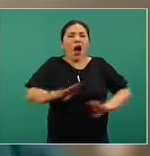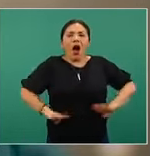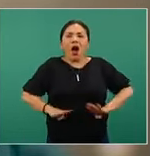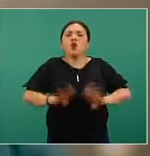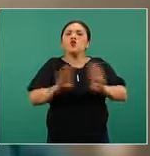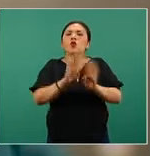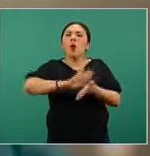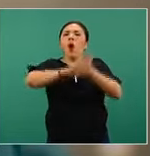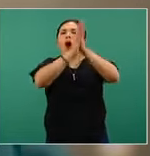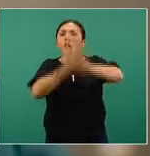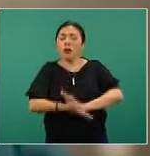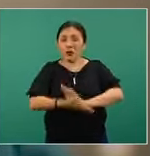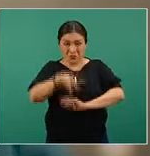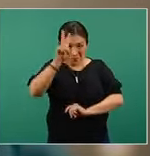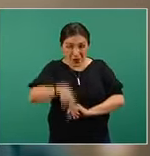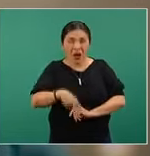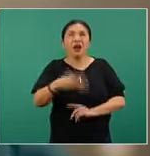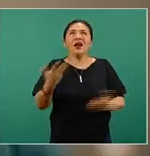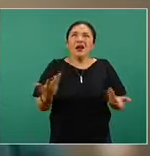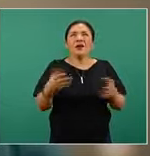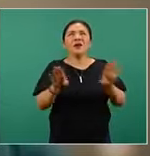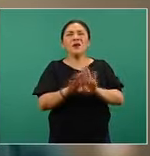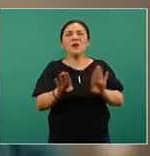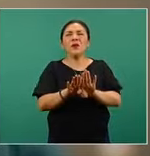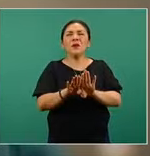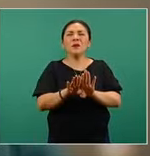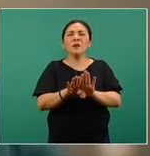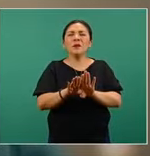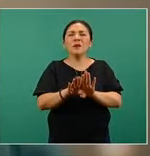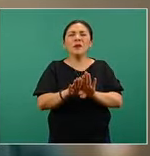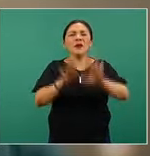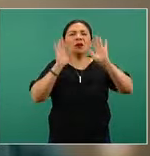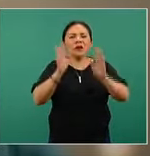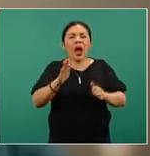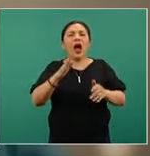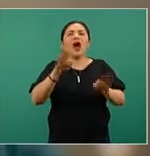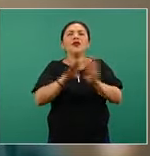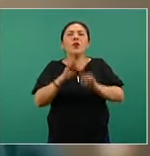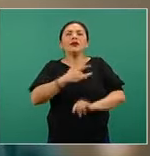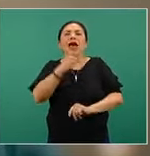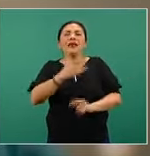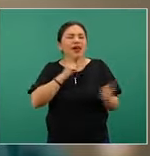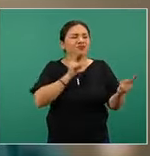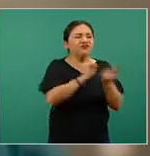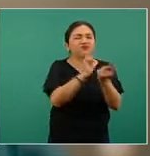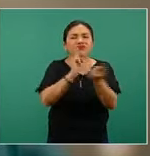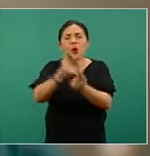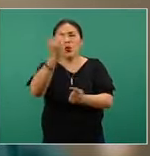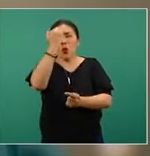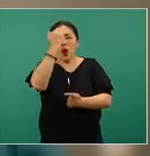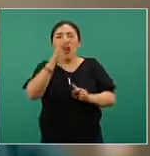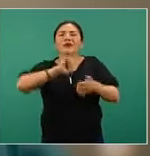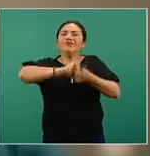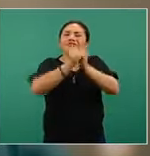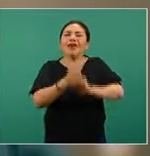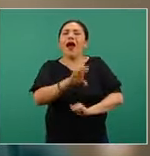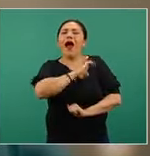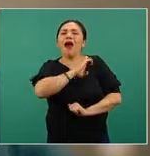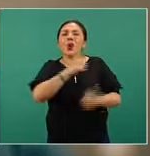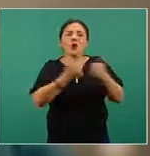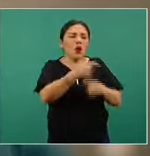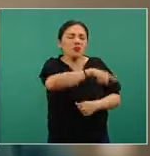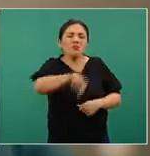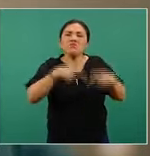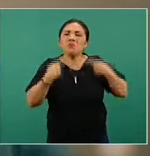y la verdad es que llega para conocer un poco a un paciente que encariñarse con ellos